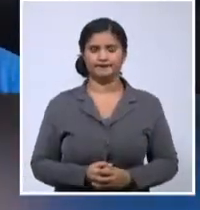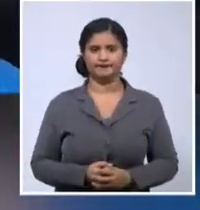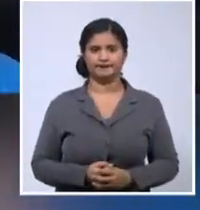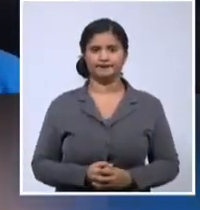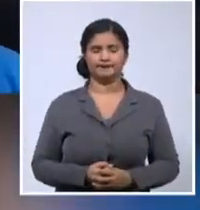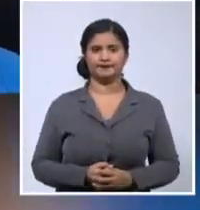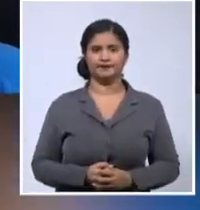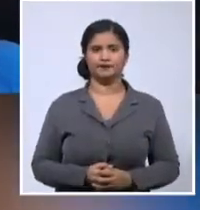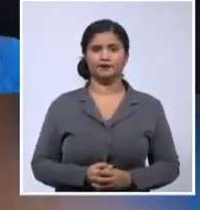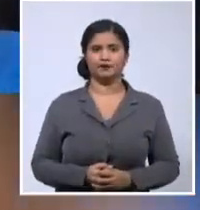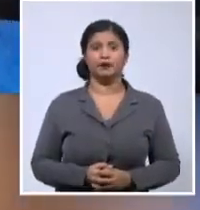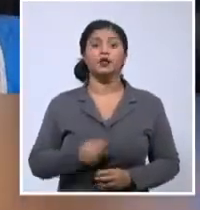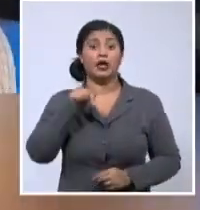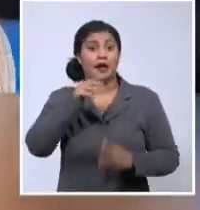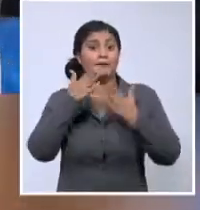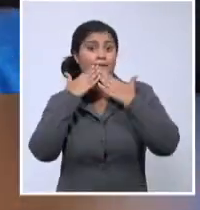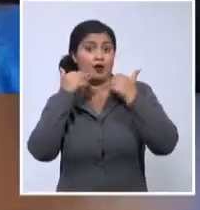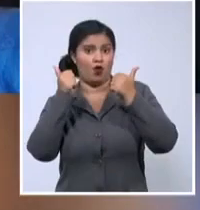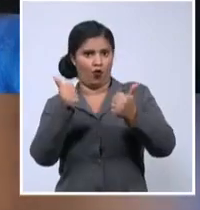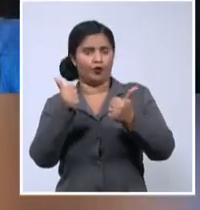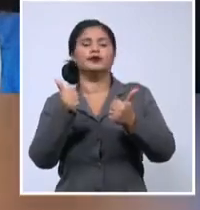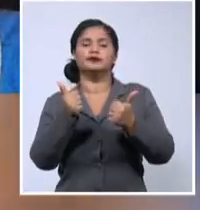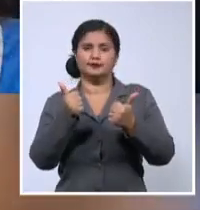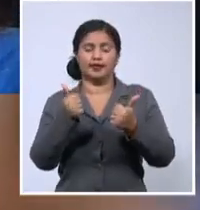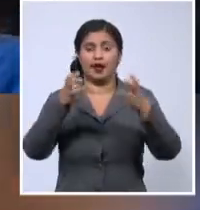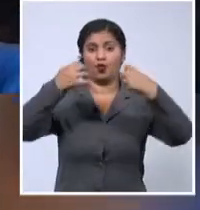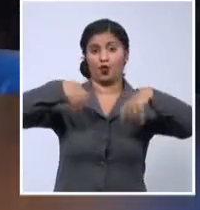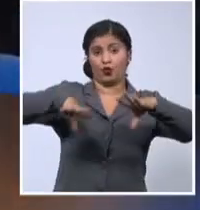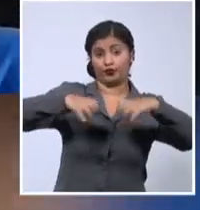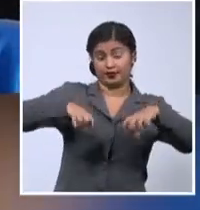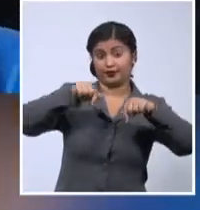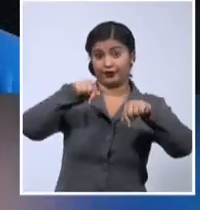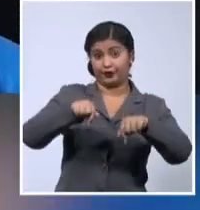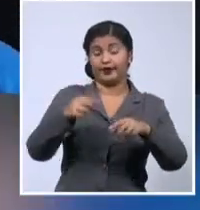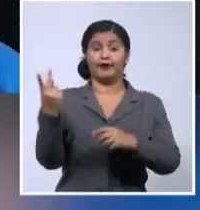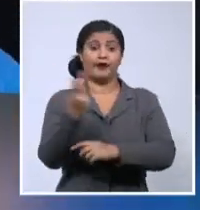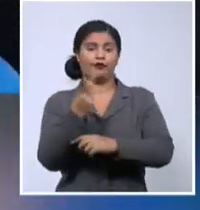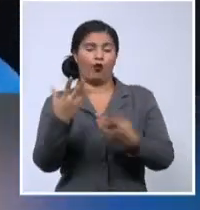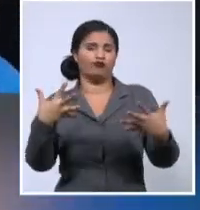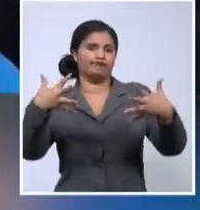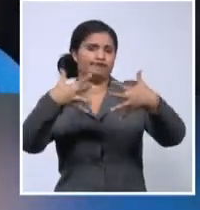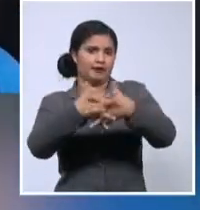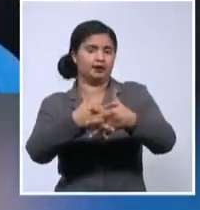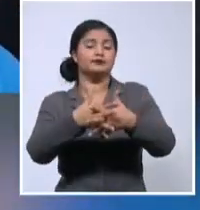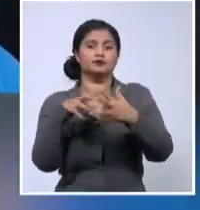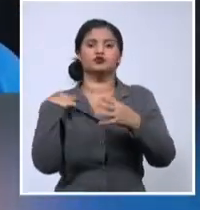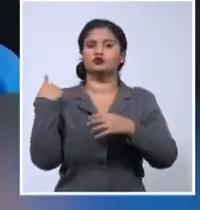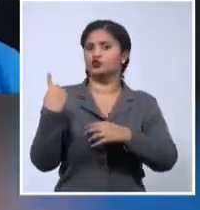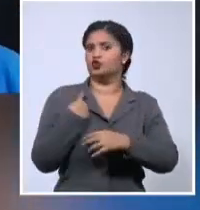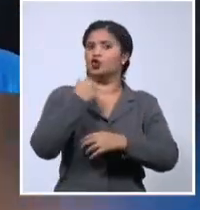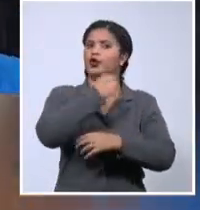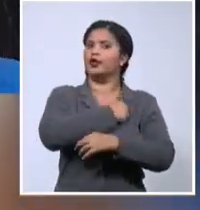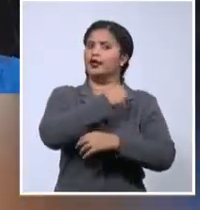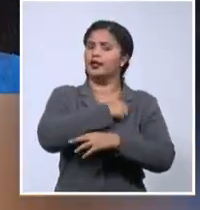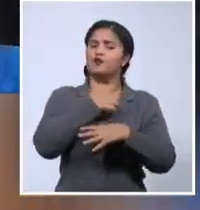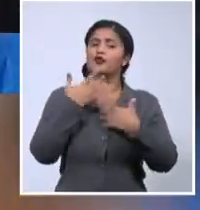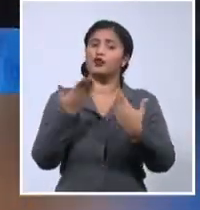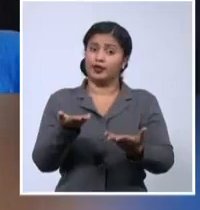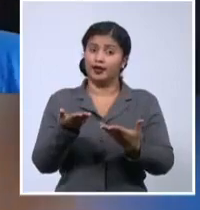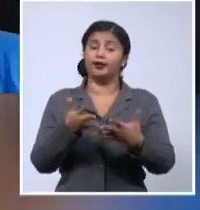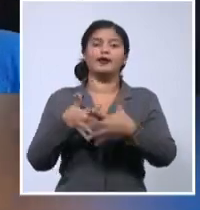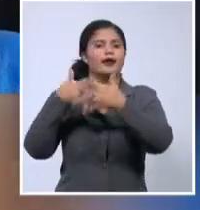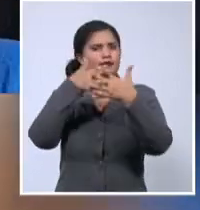la línea y para nosotros aquí en eeuu y estamos prometiendo el camino positivo de la construcción